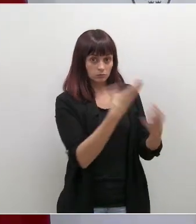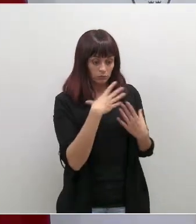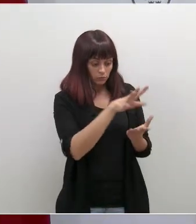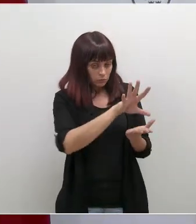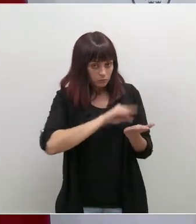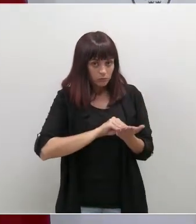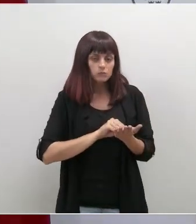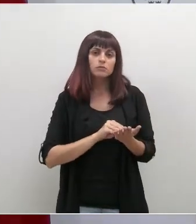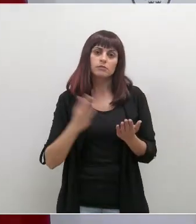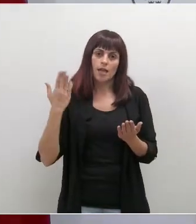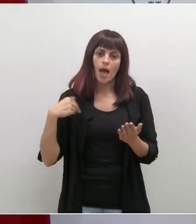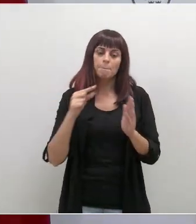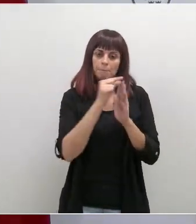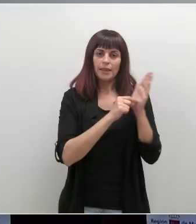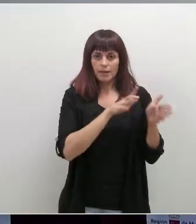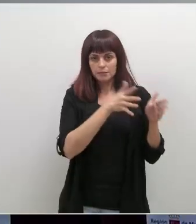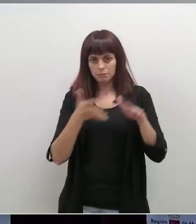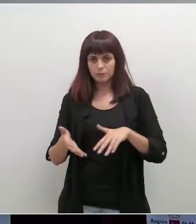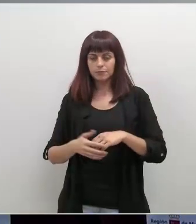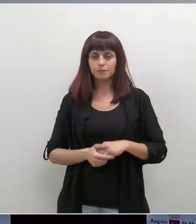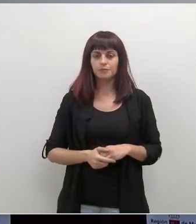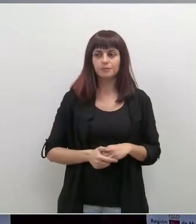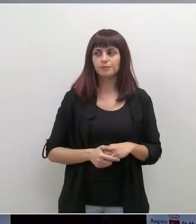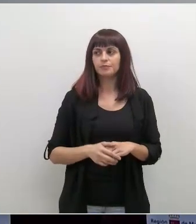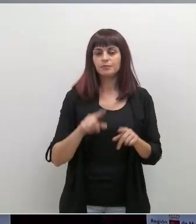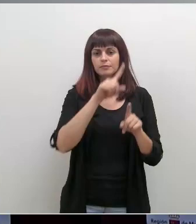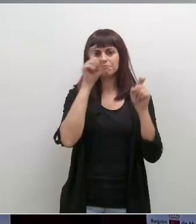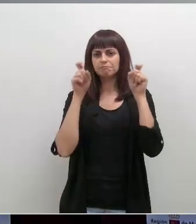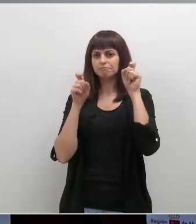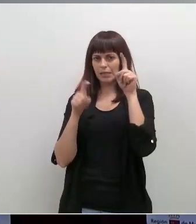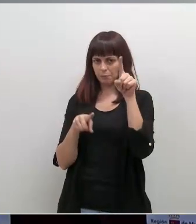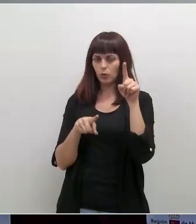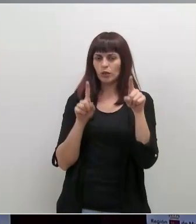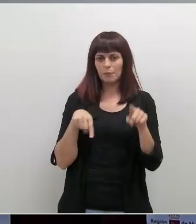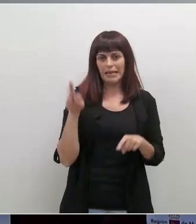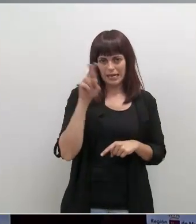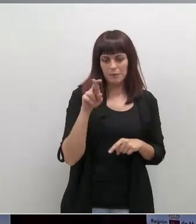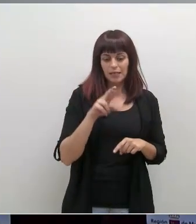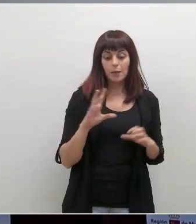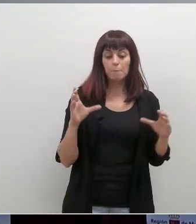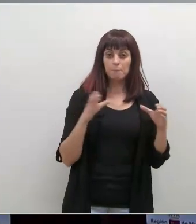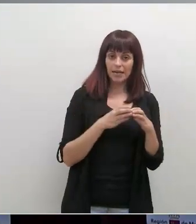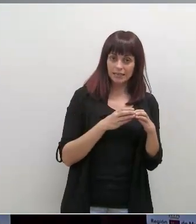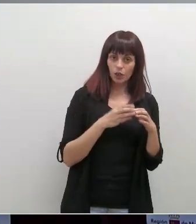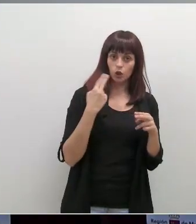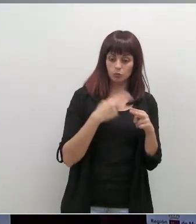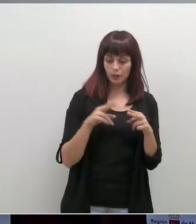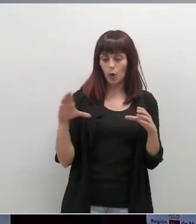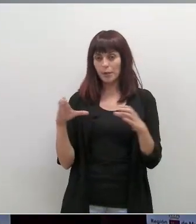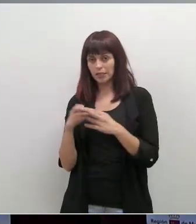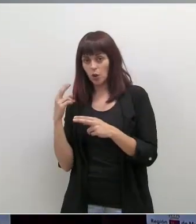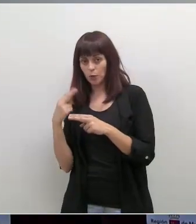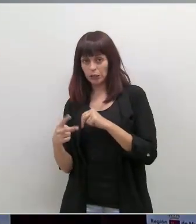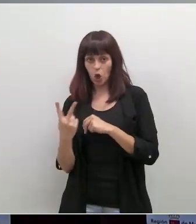se pondrán en funcionamiento esas ayudas. También ha hecho alusión a esta pregunta, pero insisten, los dos partidos de la coalición de gobierno